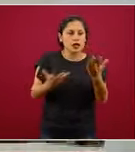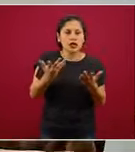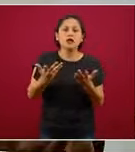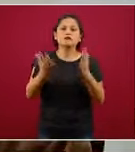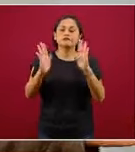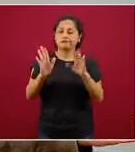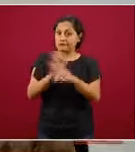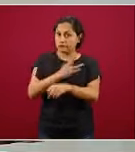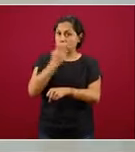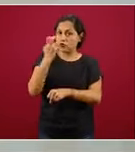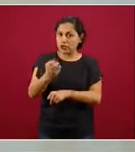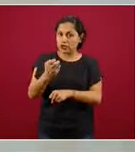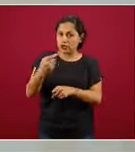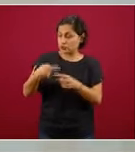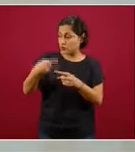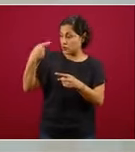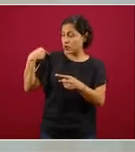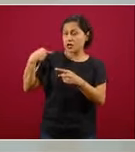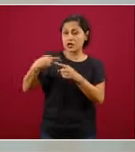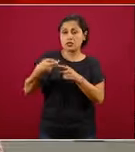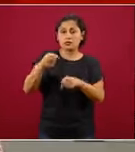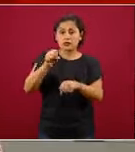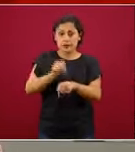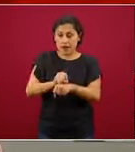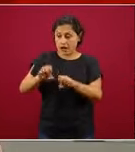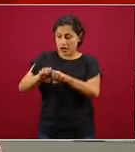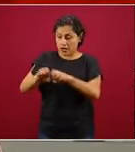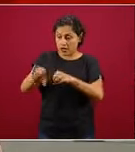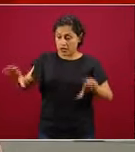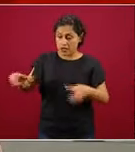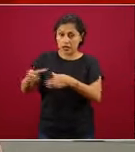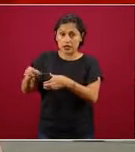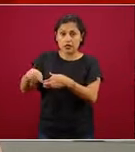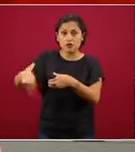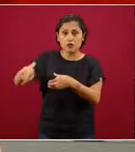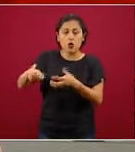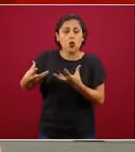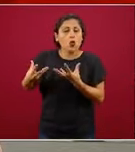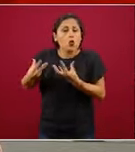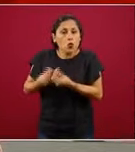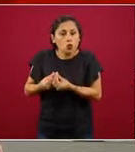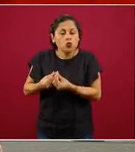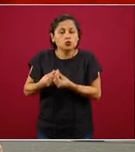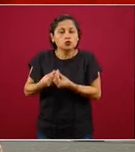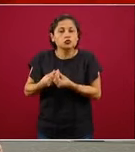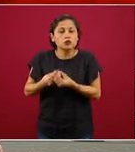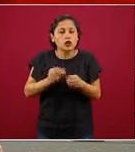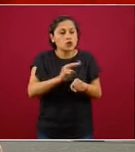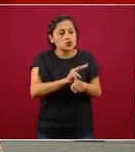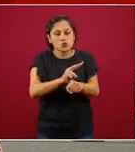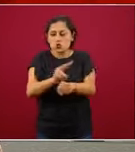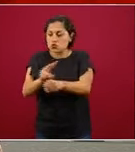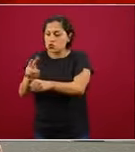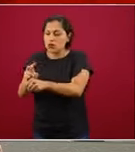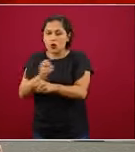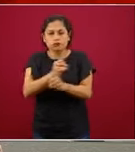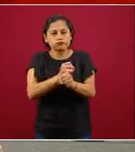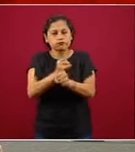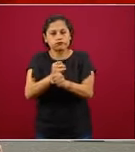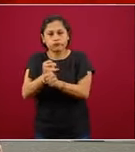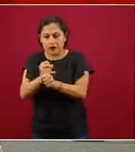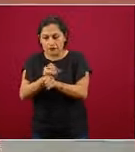entre otros con el equipo del doctor Gabriel García, se hicieron esfuerzos de supervisión que permitieron reconciliar esa información